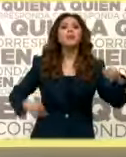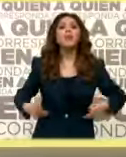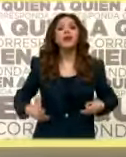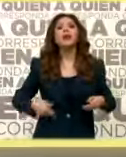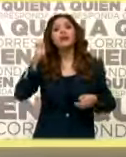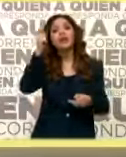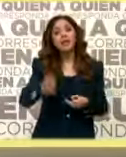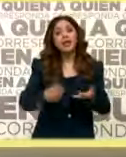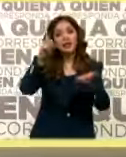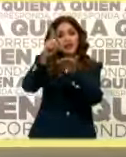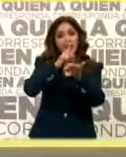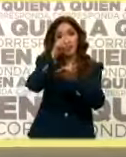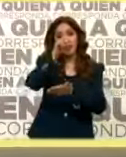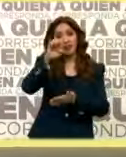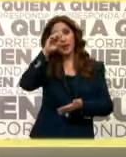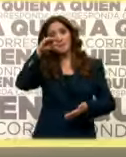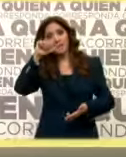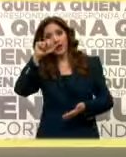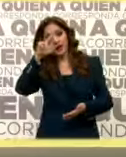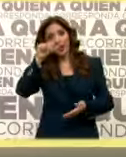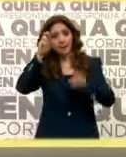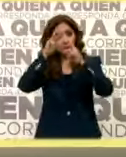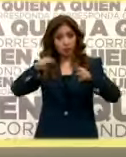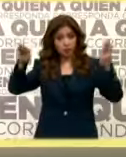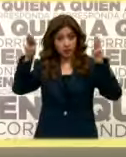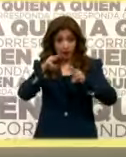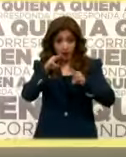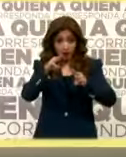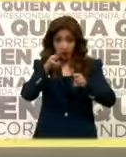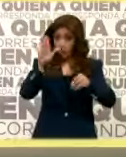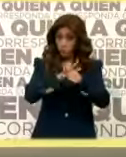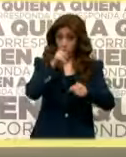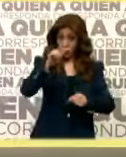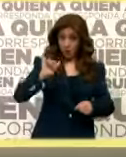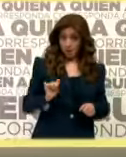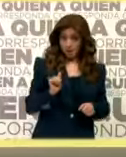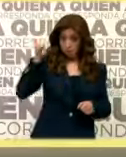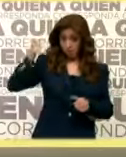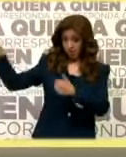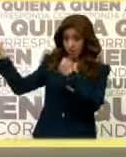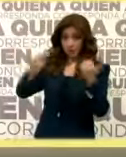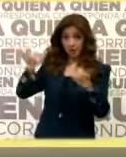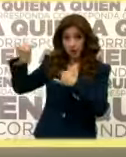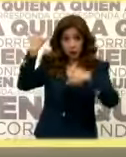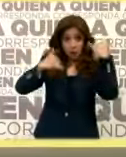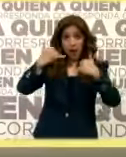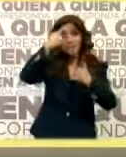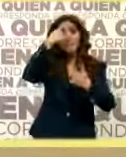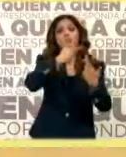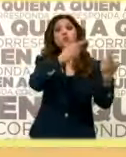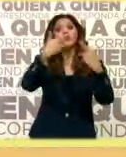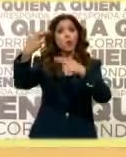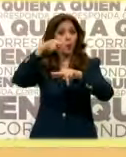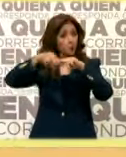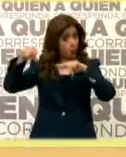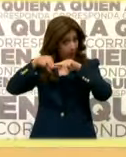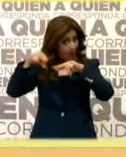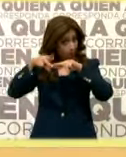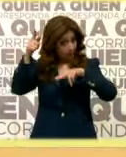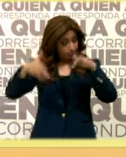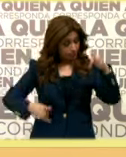de María, el musical. Exactamente. O sea, que traigan, corran a traer sus juguetes. Oye, Juan, mil gracias. Gracias a ustedes. Qué bueno que sumaste